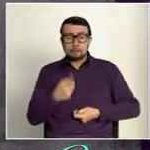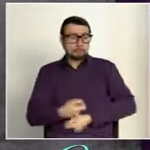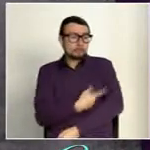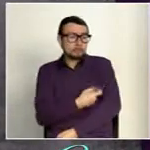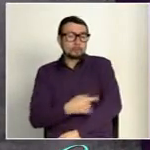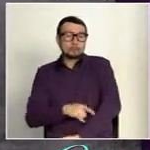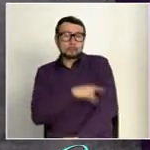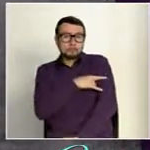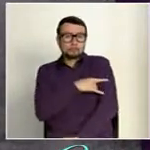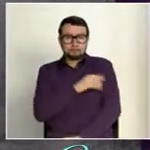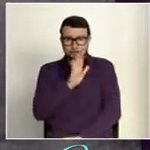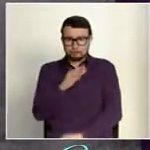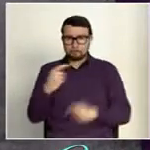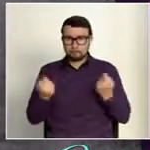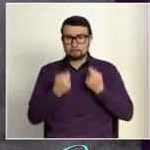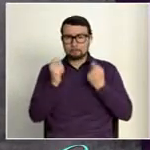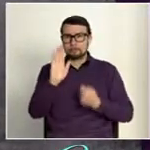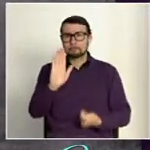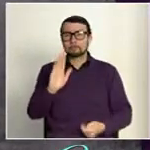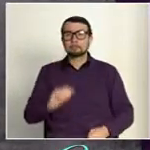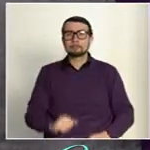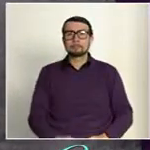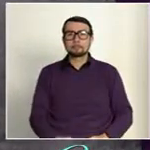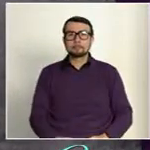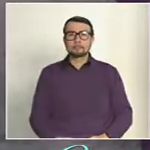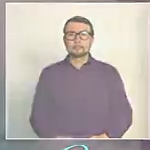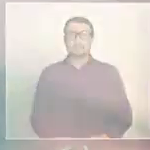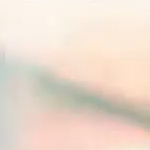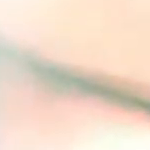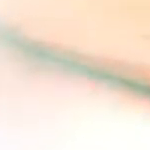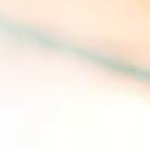Ya regresamos después de este corte comerciales.